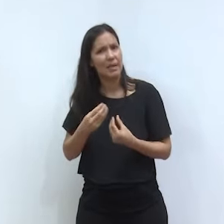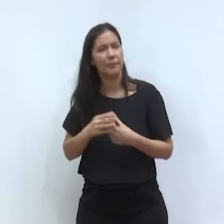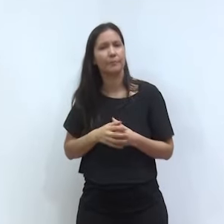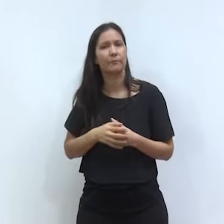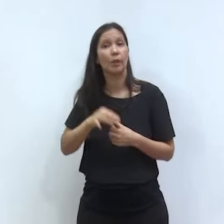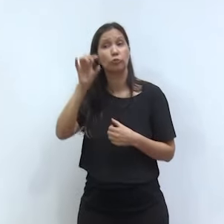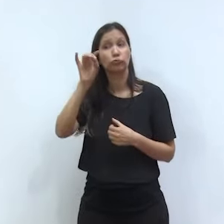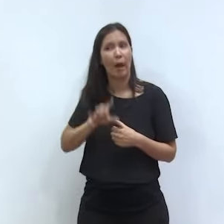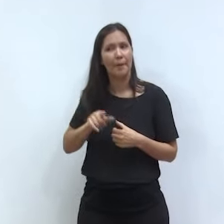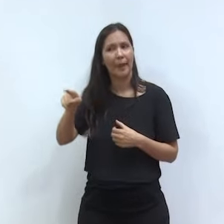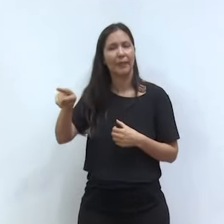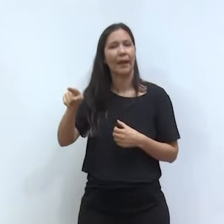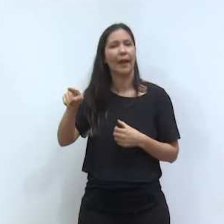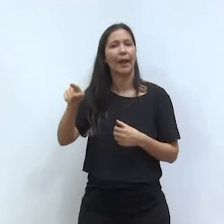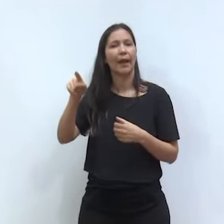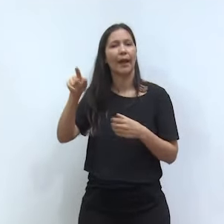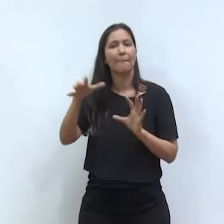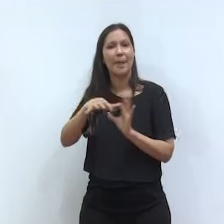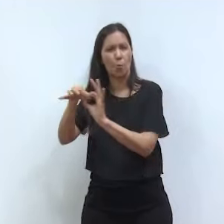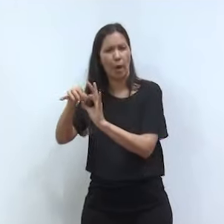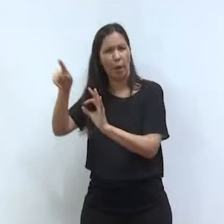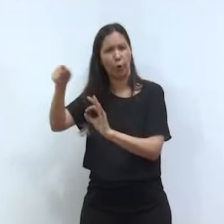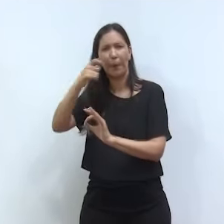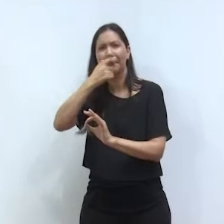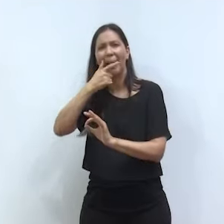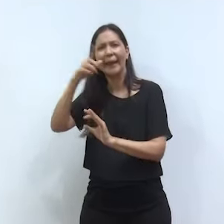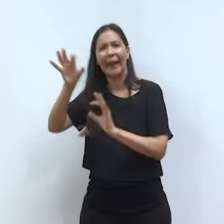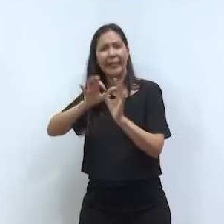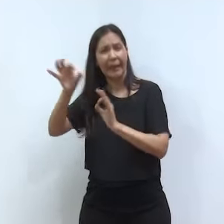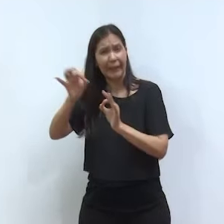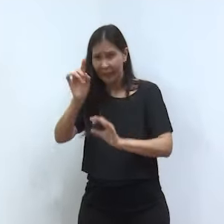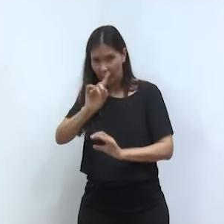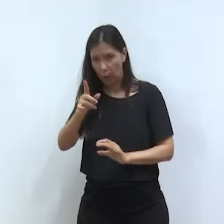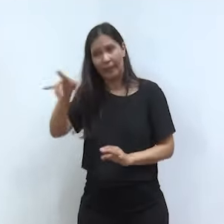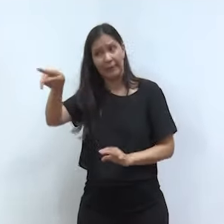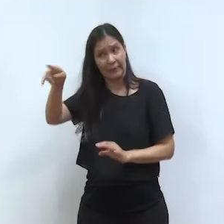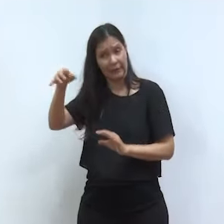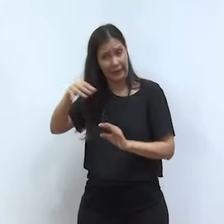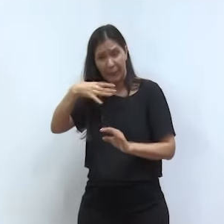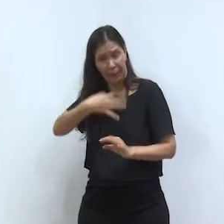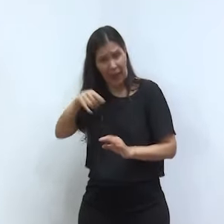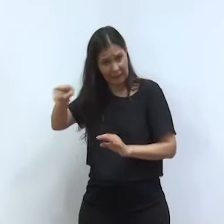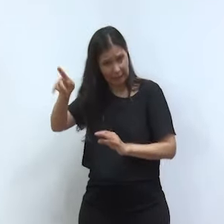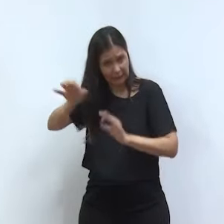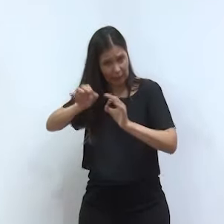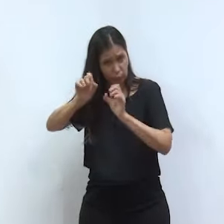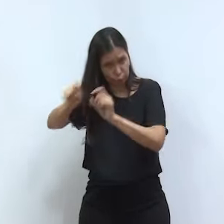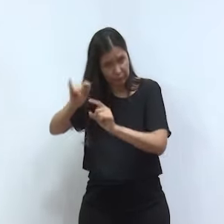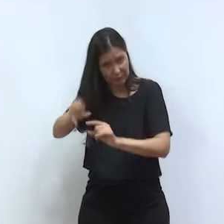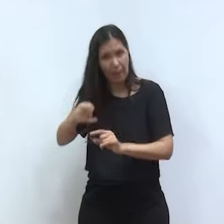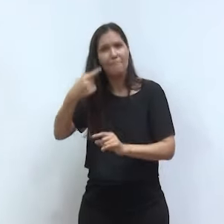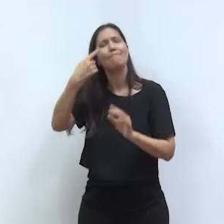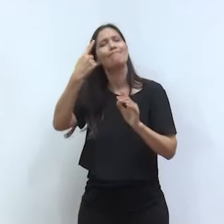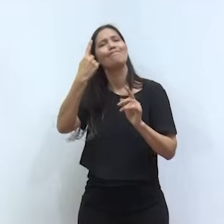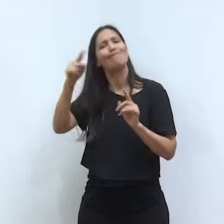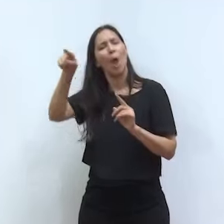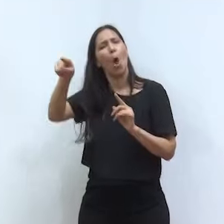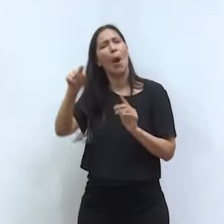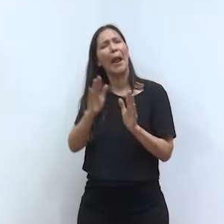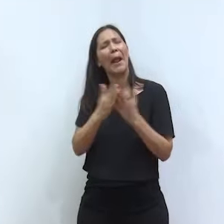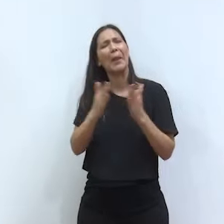macri que además es cierta no O sea el libro tiene como dos partes tiene una parte más ideológica pero también tiene una parte de